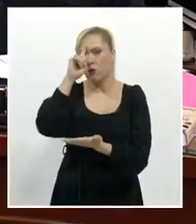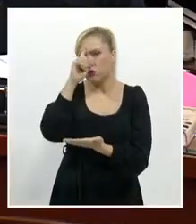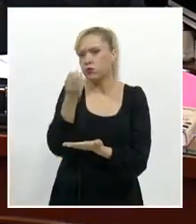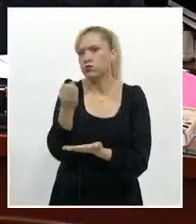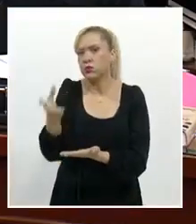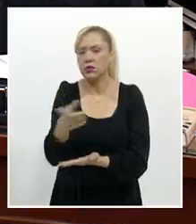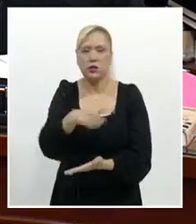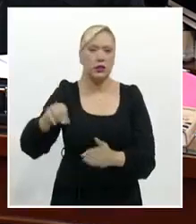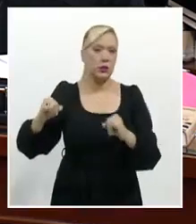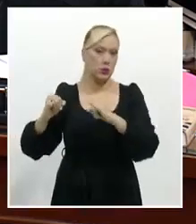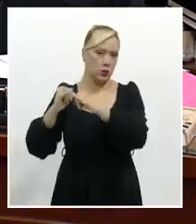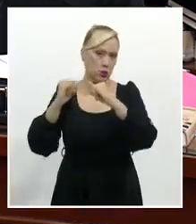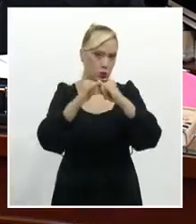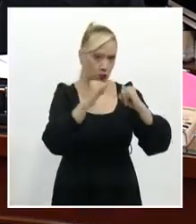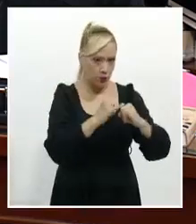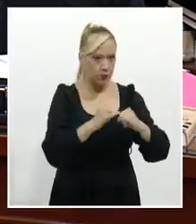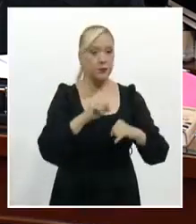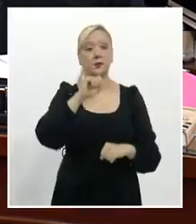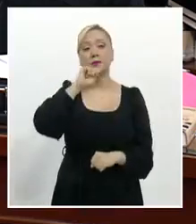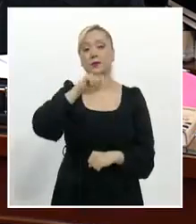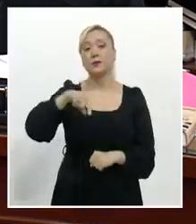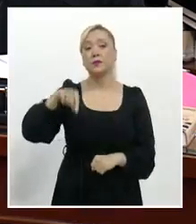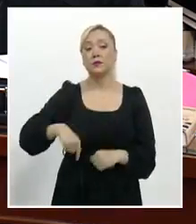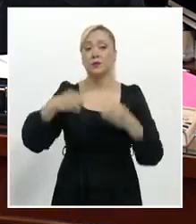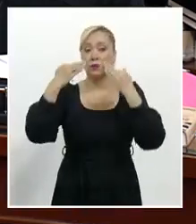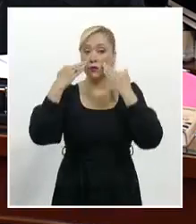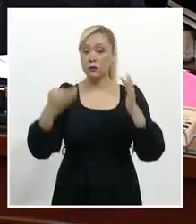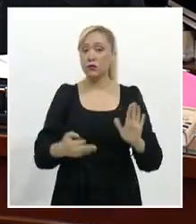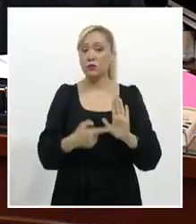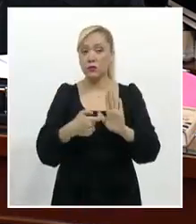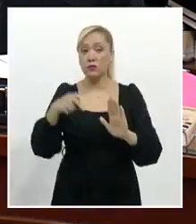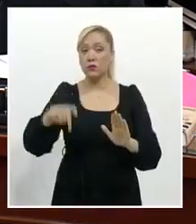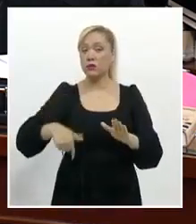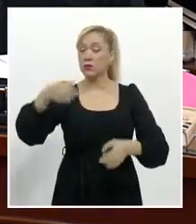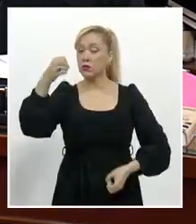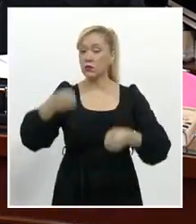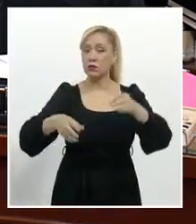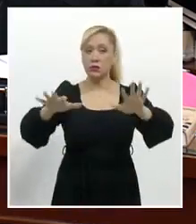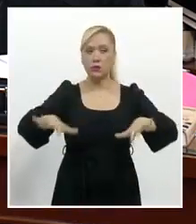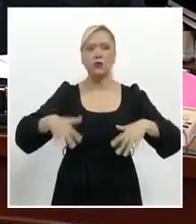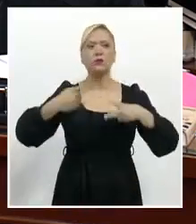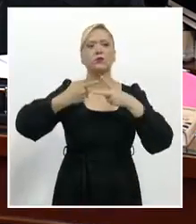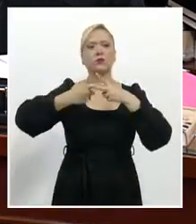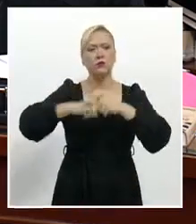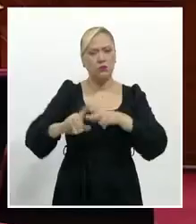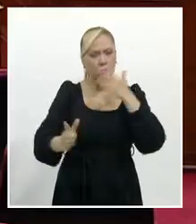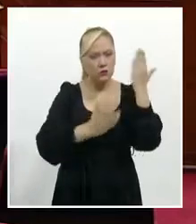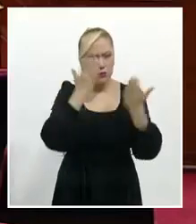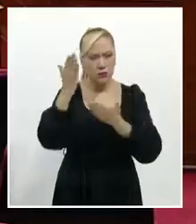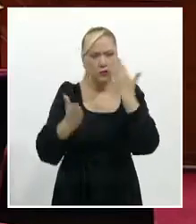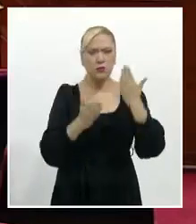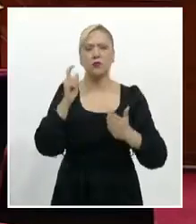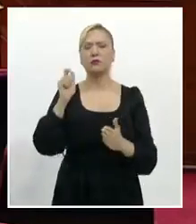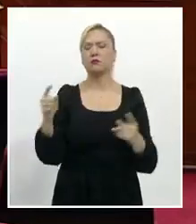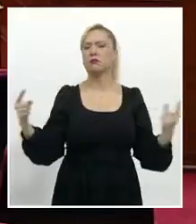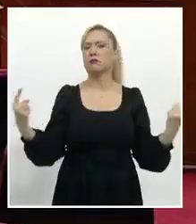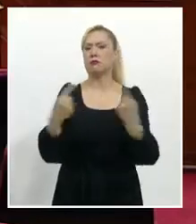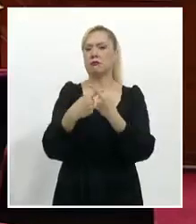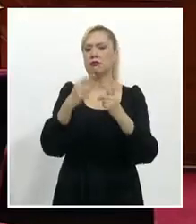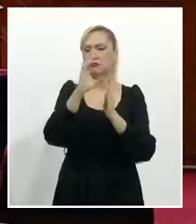obligados. Por otra parte, en esta sesión pública, el Pleno también inició el estudio de acciones